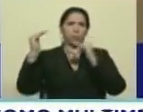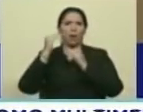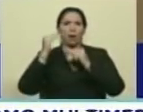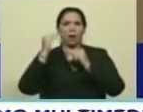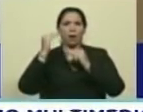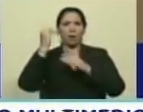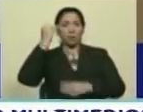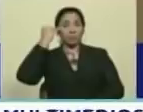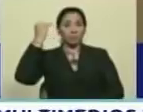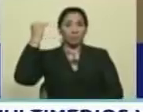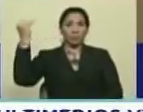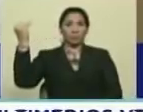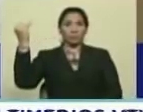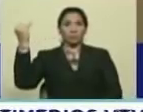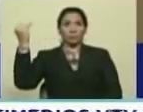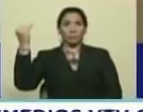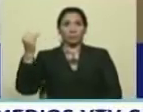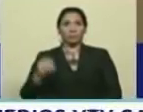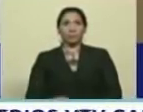inspiración.